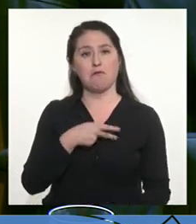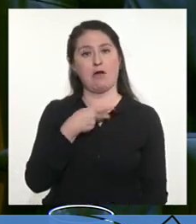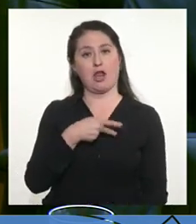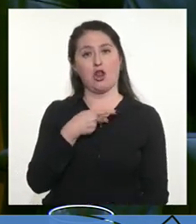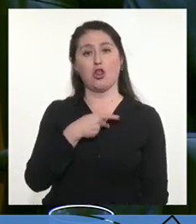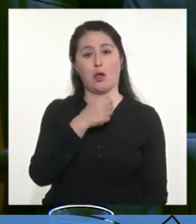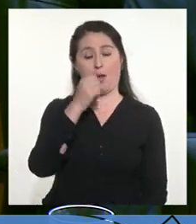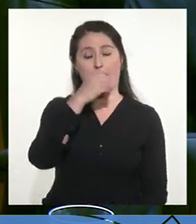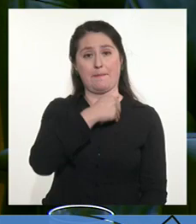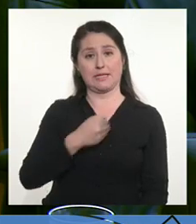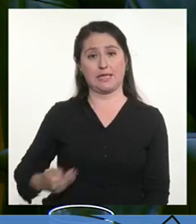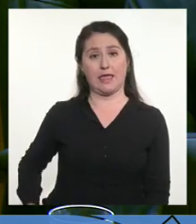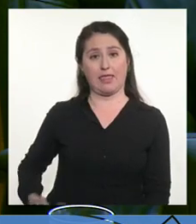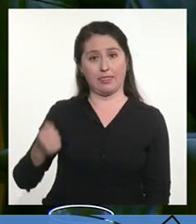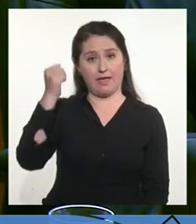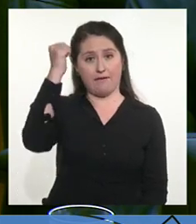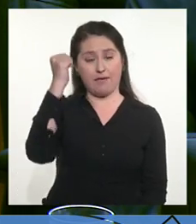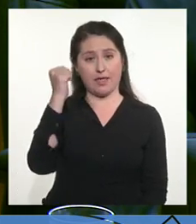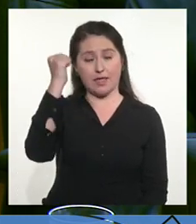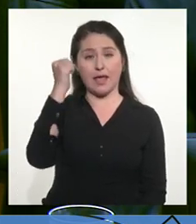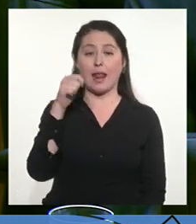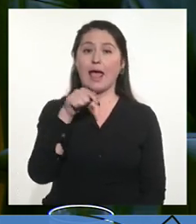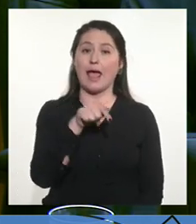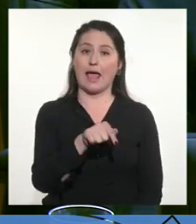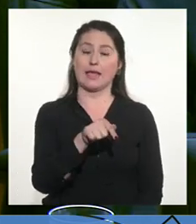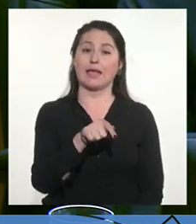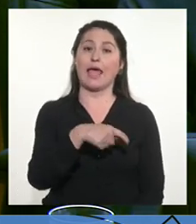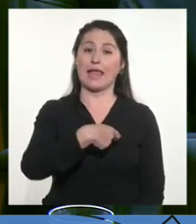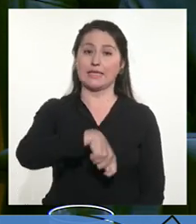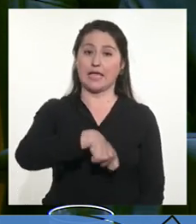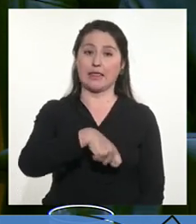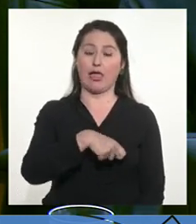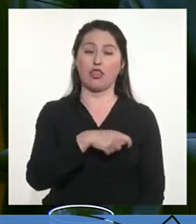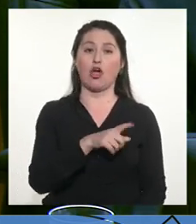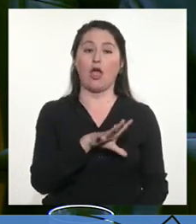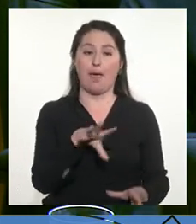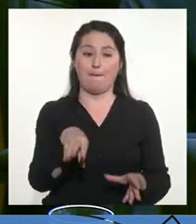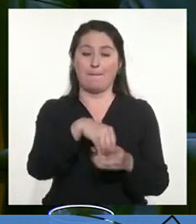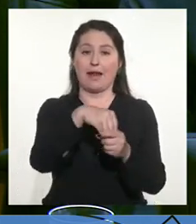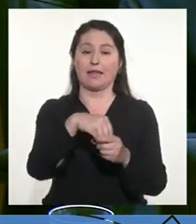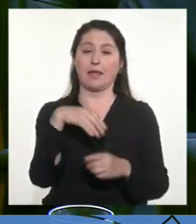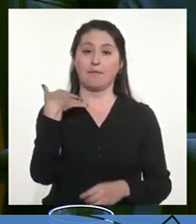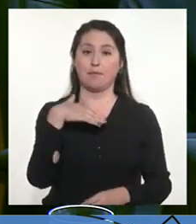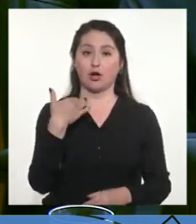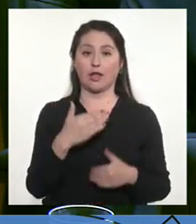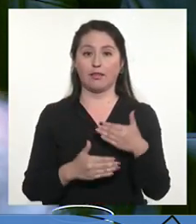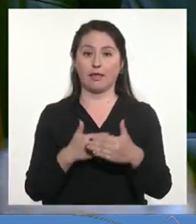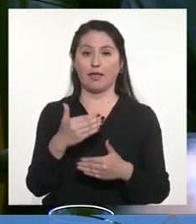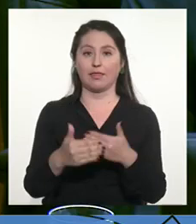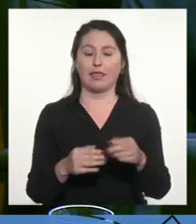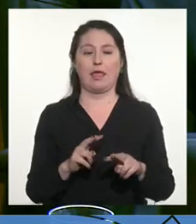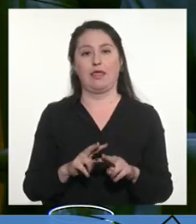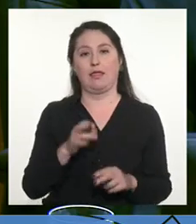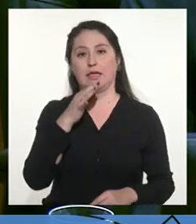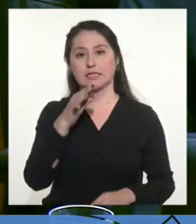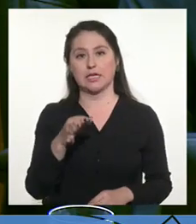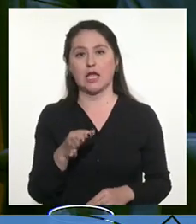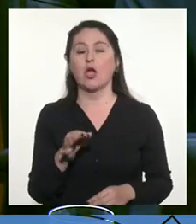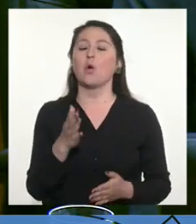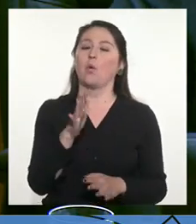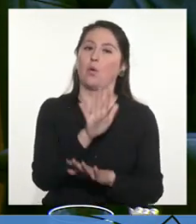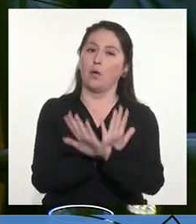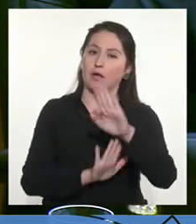entiendo el ministro que presente fue parte importante de esa discusión en términos de generar un punto de inflexión de cese a este campo riguroso